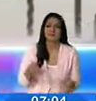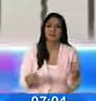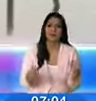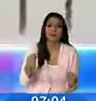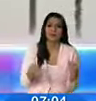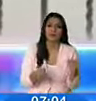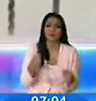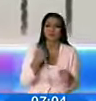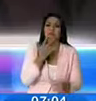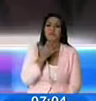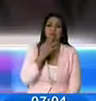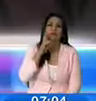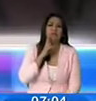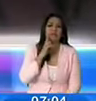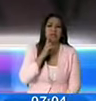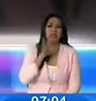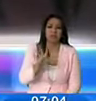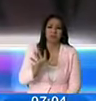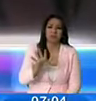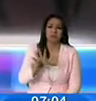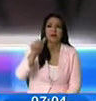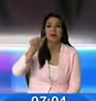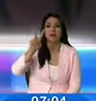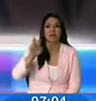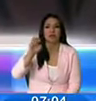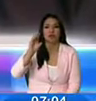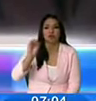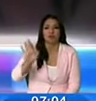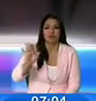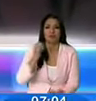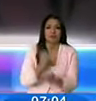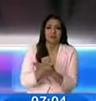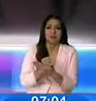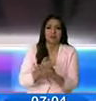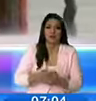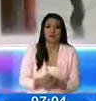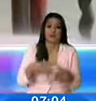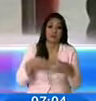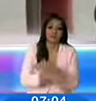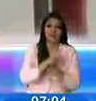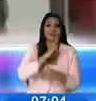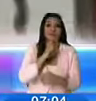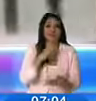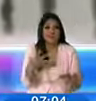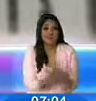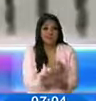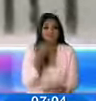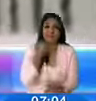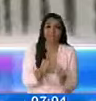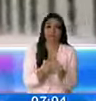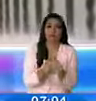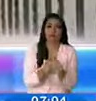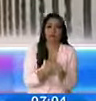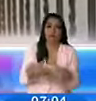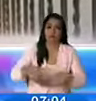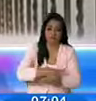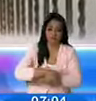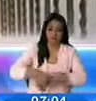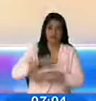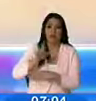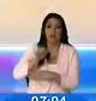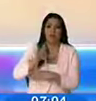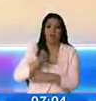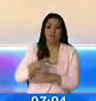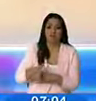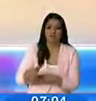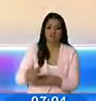Un carro concho vino, abierto. Se llevaron un celular. Sucedió en las calles Colombia y Gallegos Lara, pero el